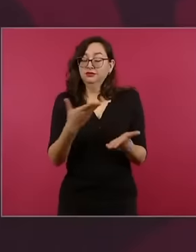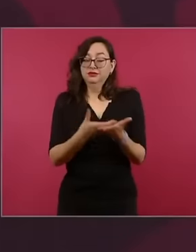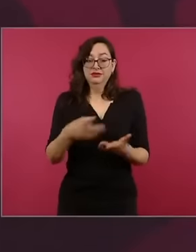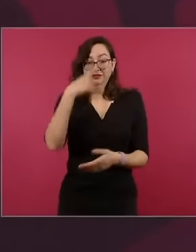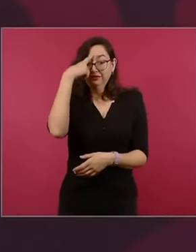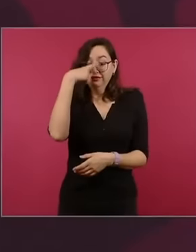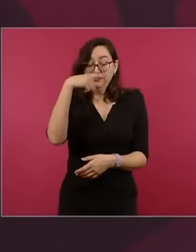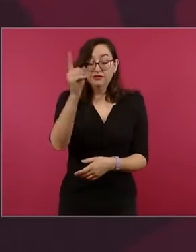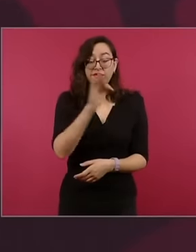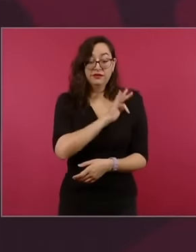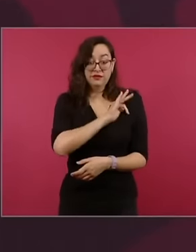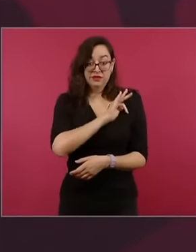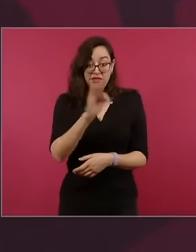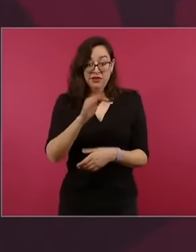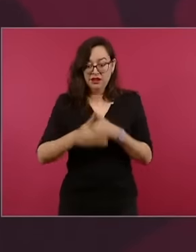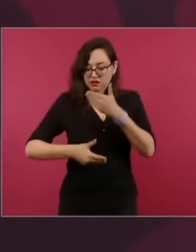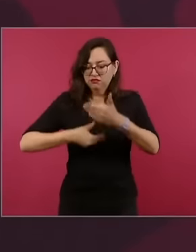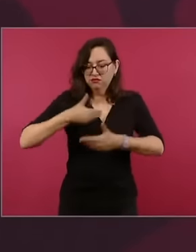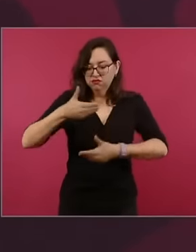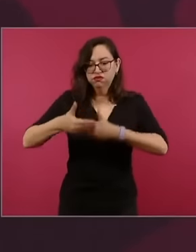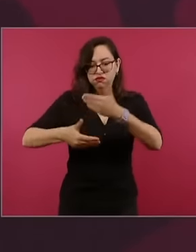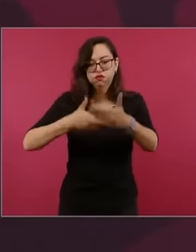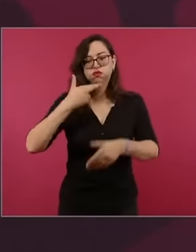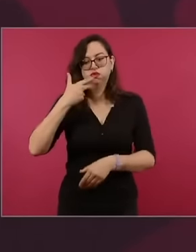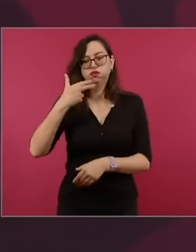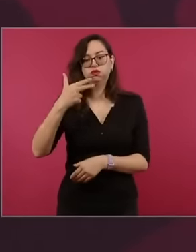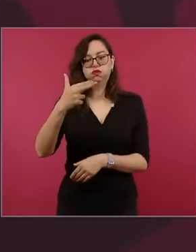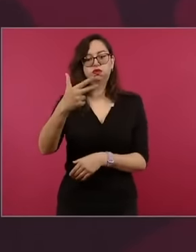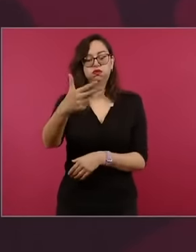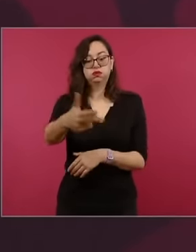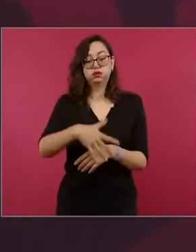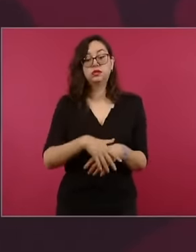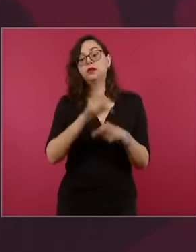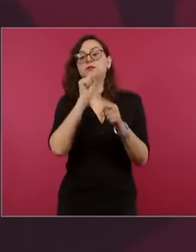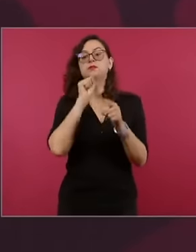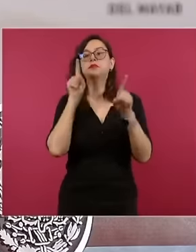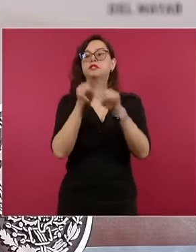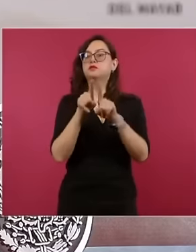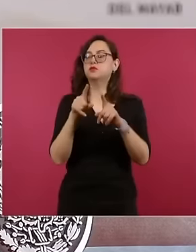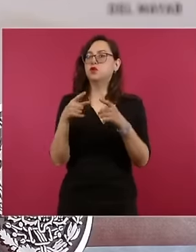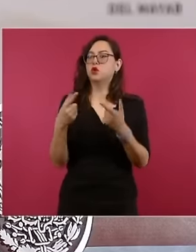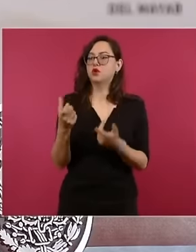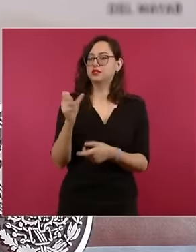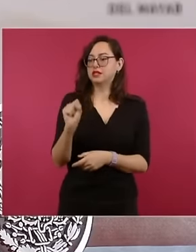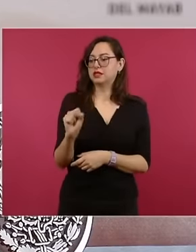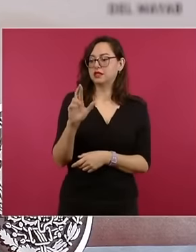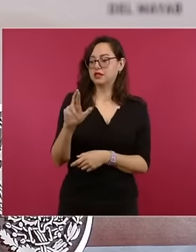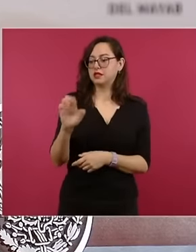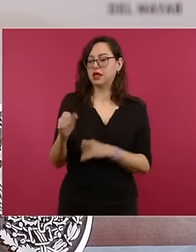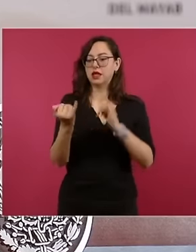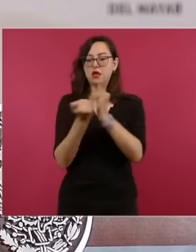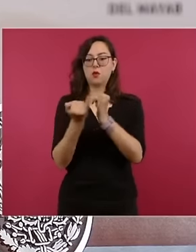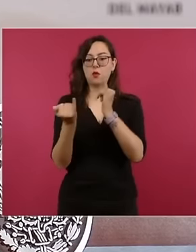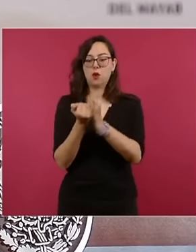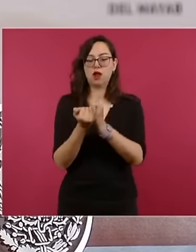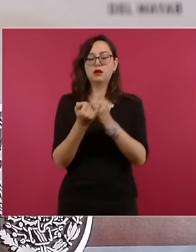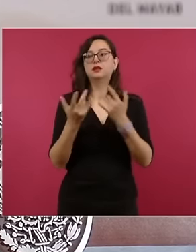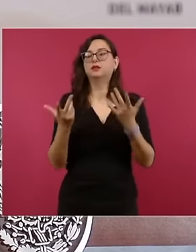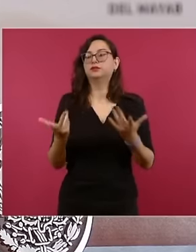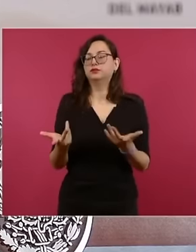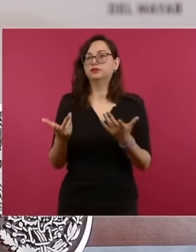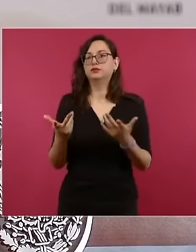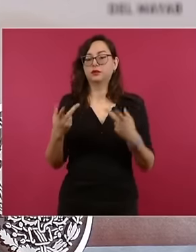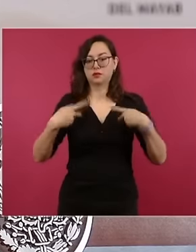ido ocurriendo en coordinación con la Secretaría de Relaciones Exteriores y todos los consulados de México. Hoy los